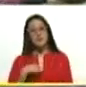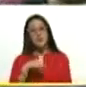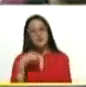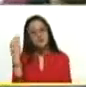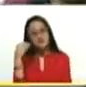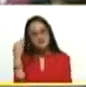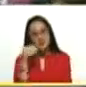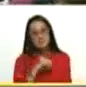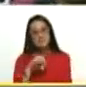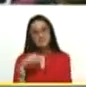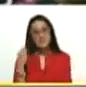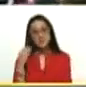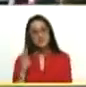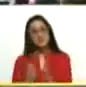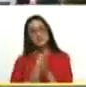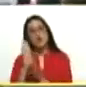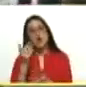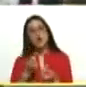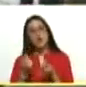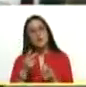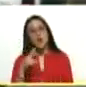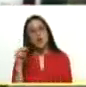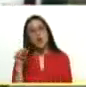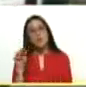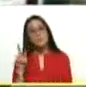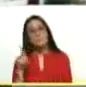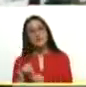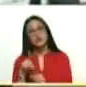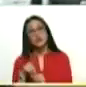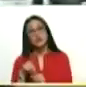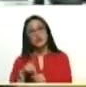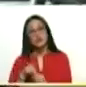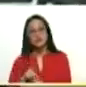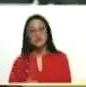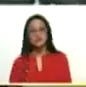de crecimiento de la economía no petrolera.